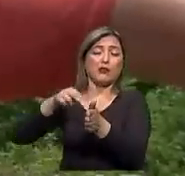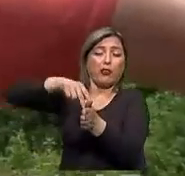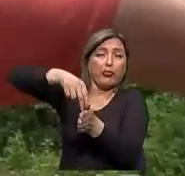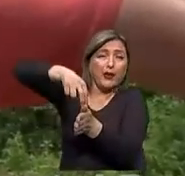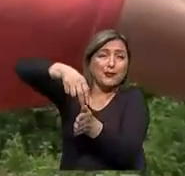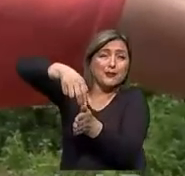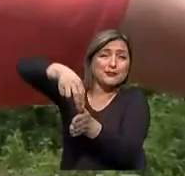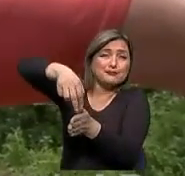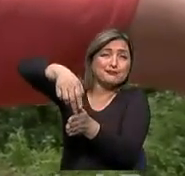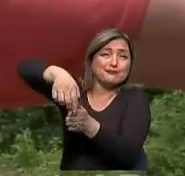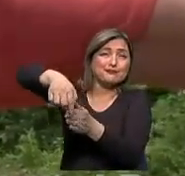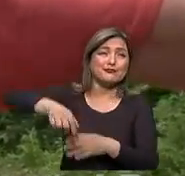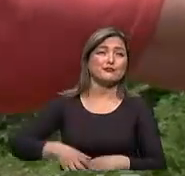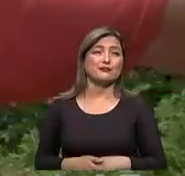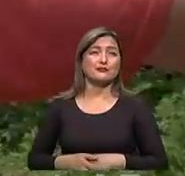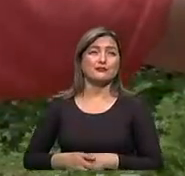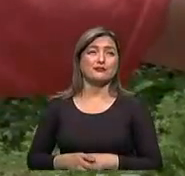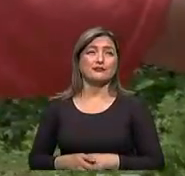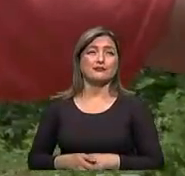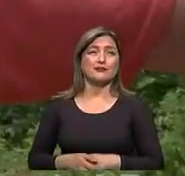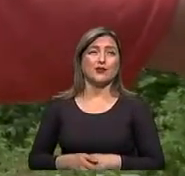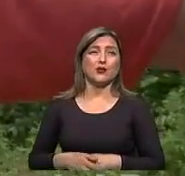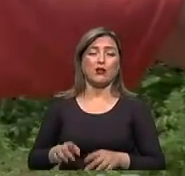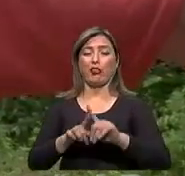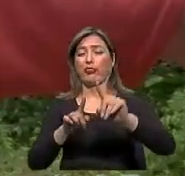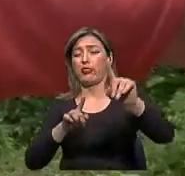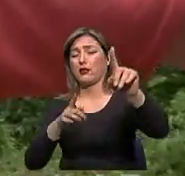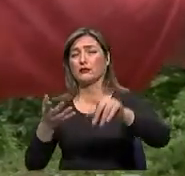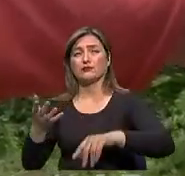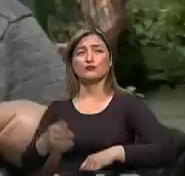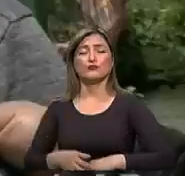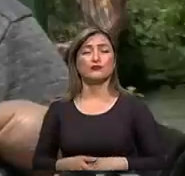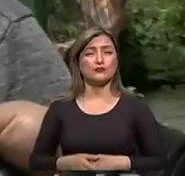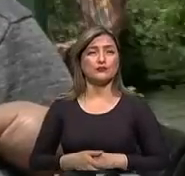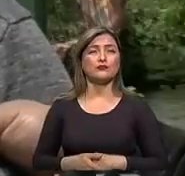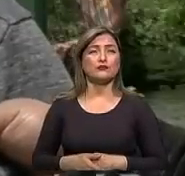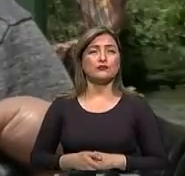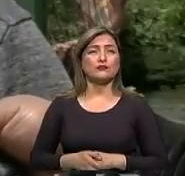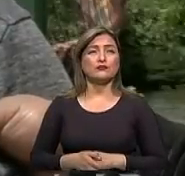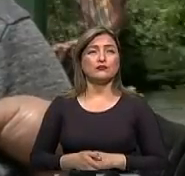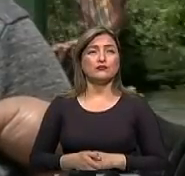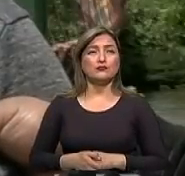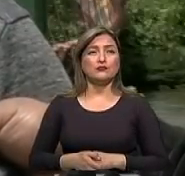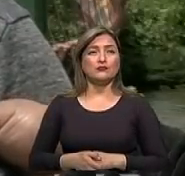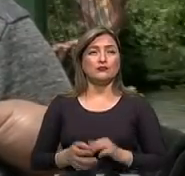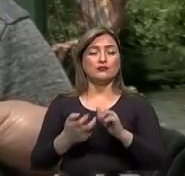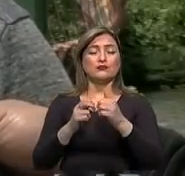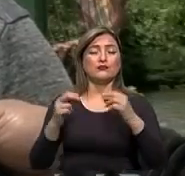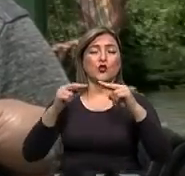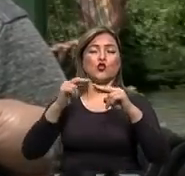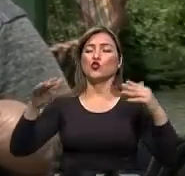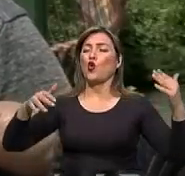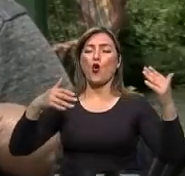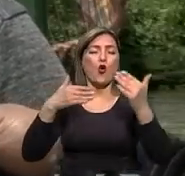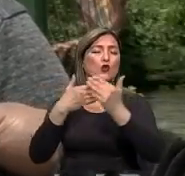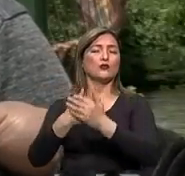repare lo más pronto posible, porque de aquí sí está largo todavía para allá. ¿Hasta dónde va la carretera? El problema es en todos los puentes de aquí de Taisha que yo he